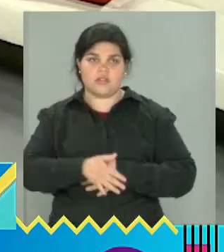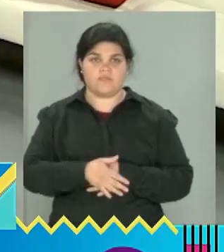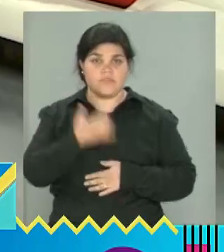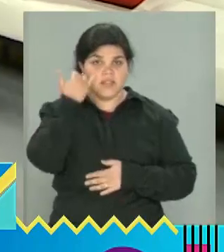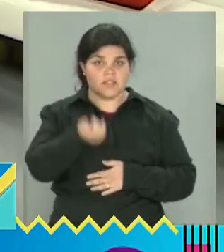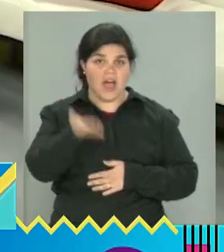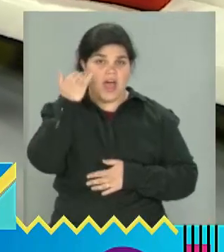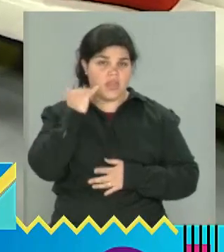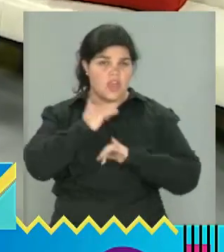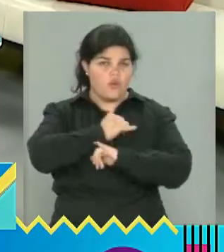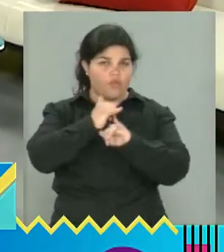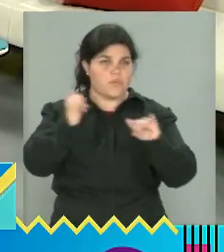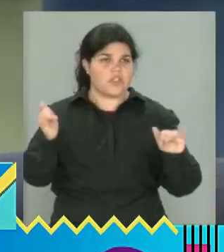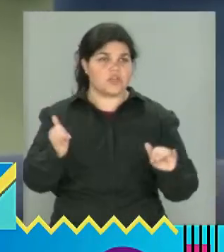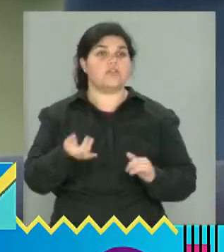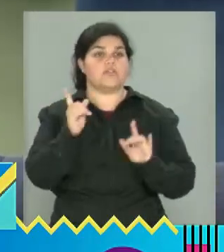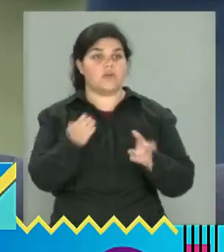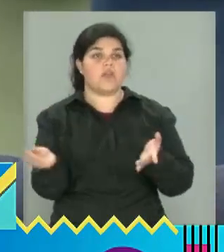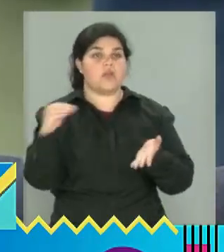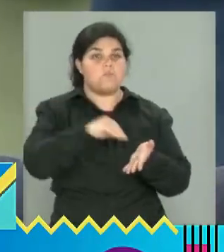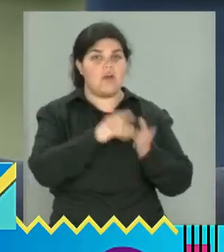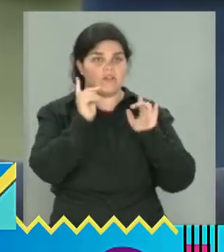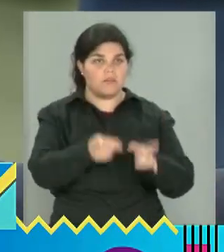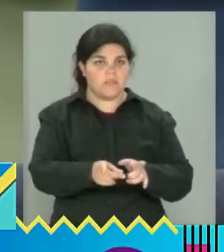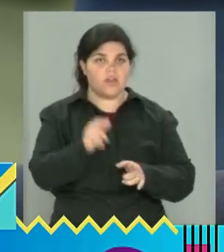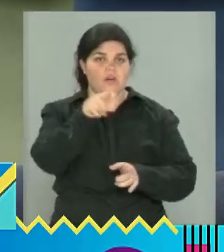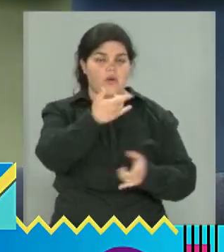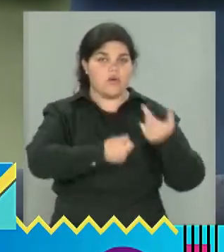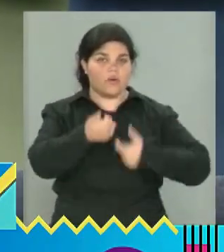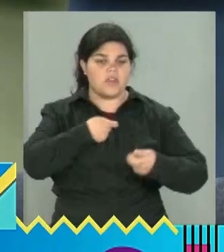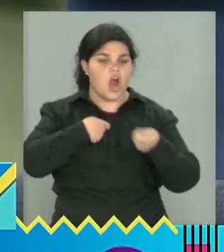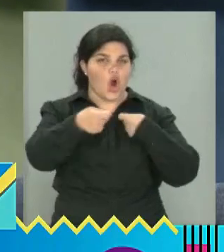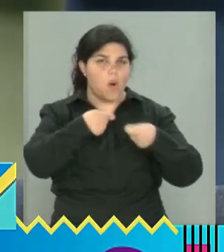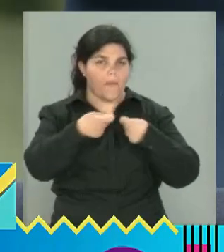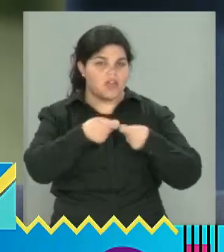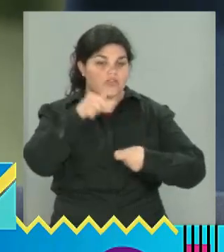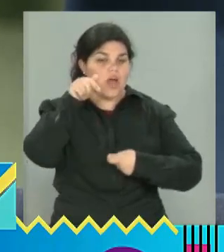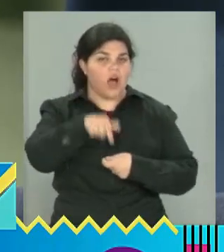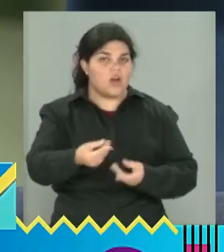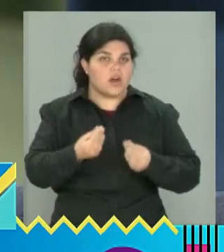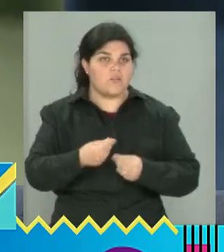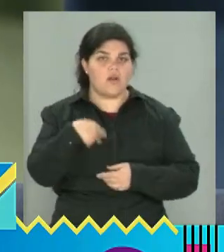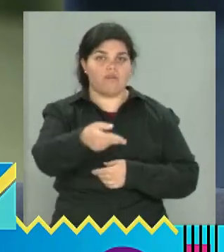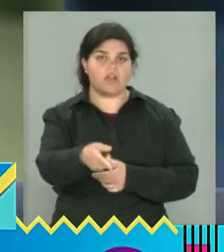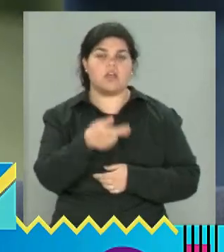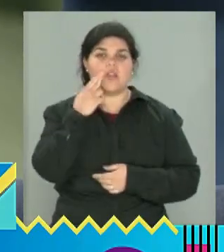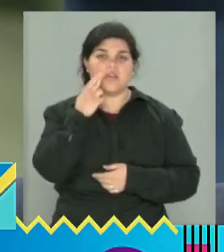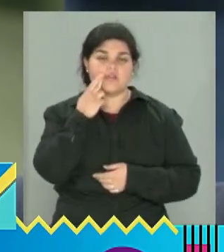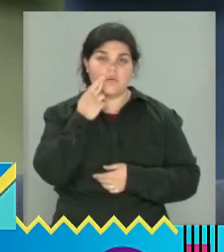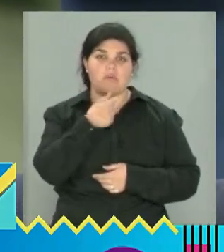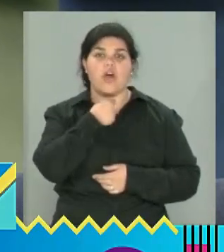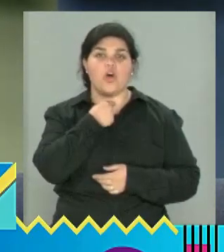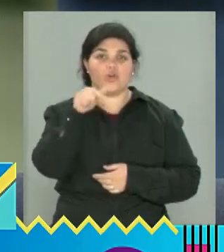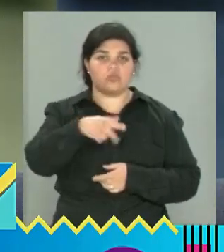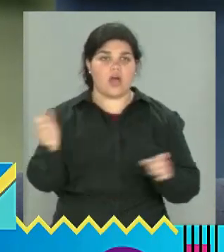alguna información con respecto... Sí, sumamos algo de lo que dijiste a nivel comercial. Es una fecha que vamos a celebrar el 19 de agosto, que lo